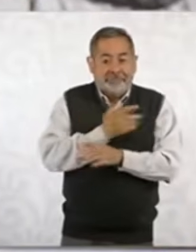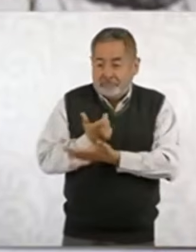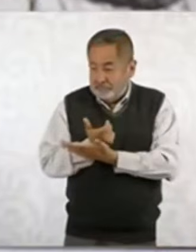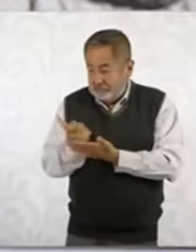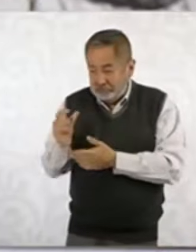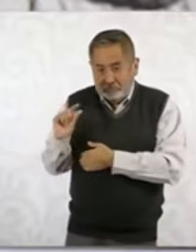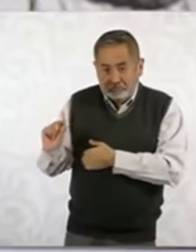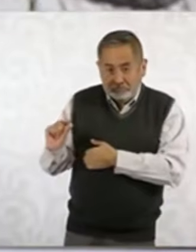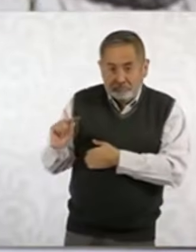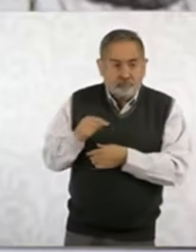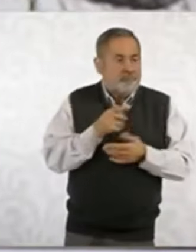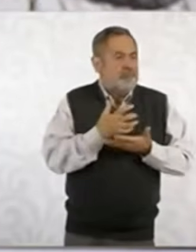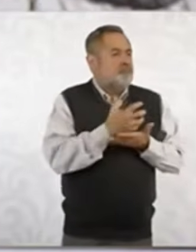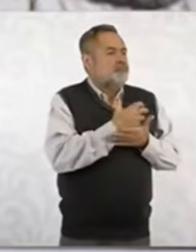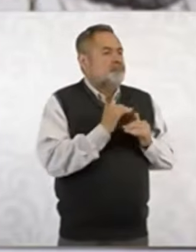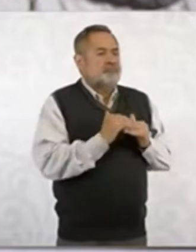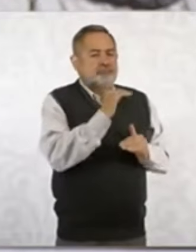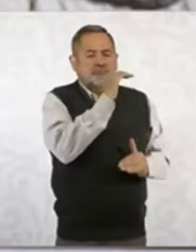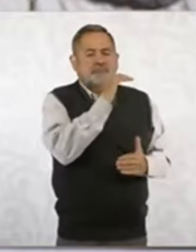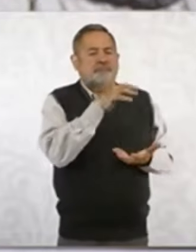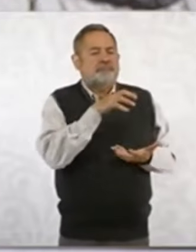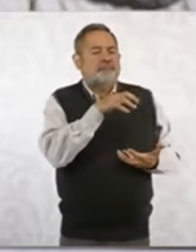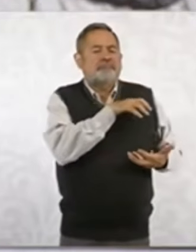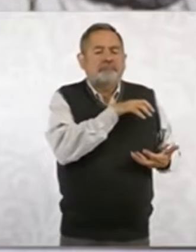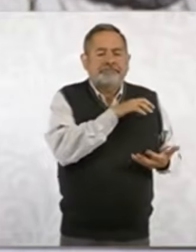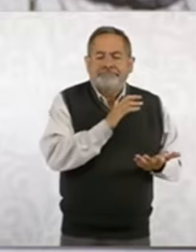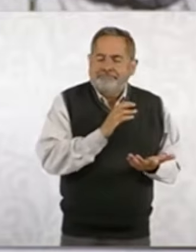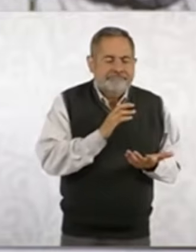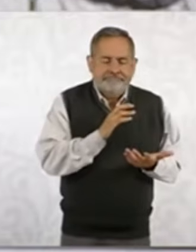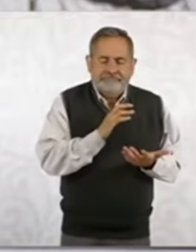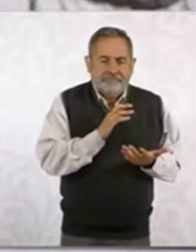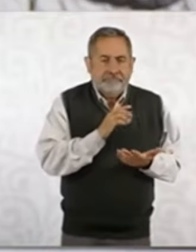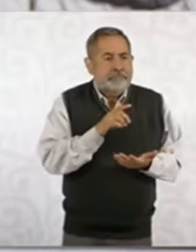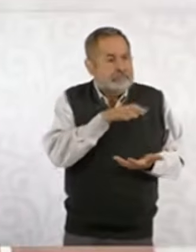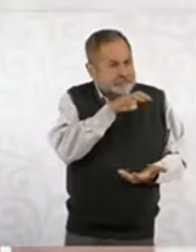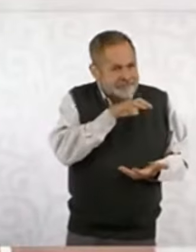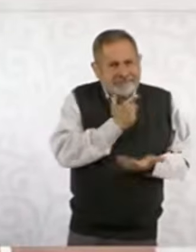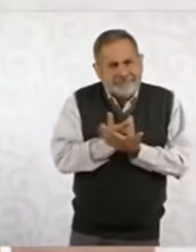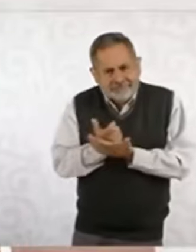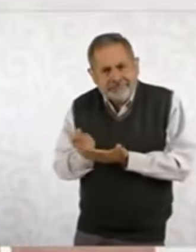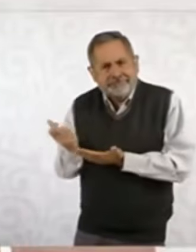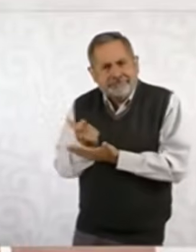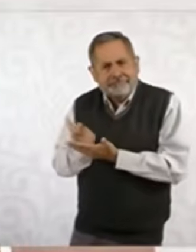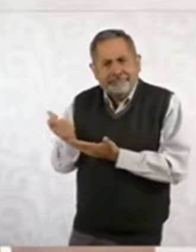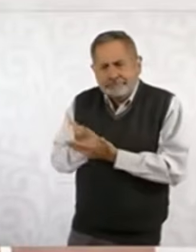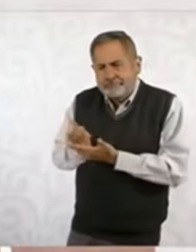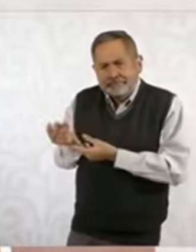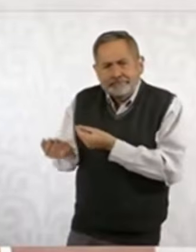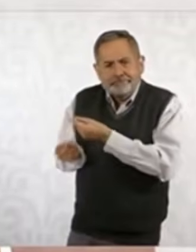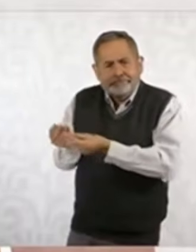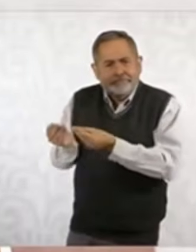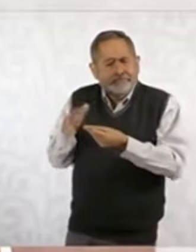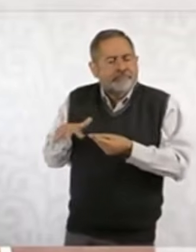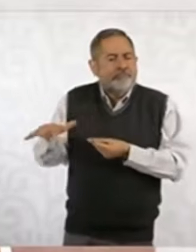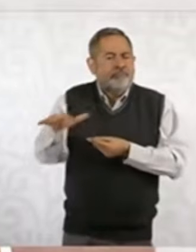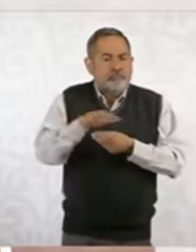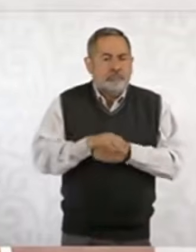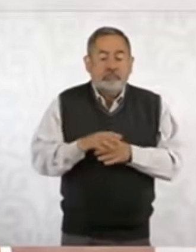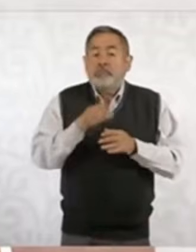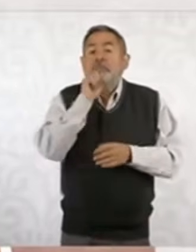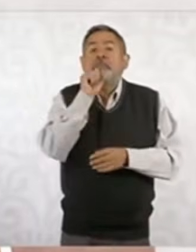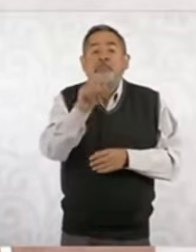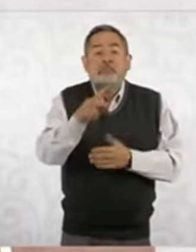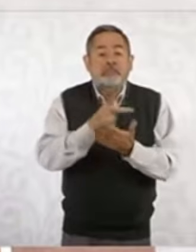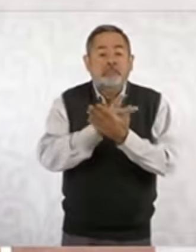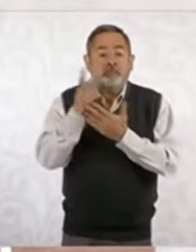Hay muchas formas de distribuir la riqueza. Una de ellas es el salario, otras son los programas de bienestar, porque lo que se